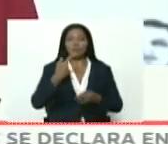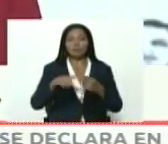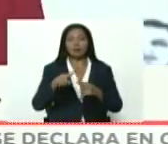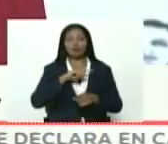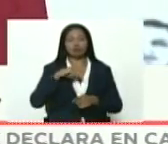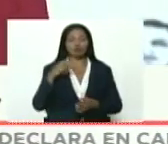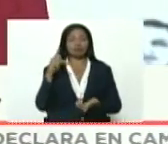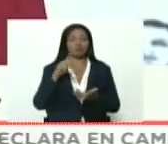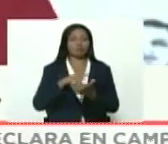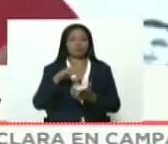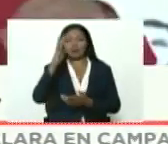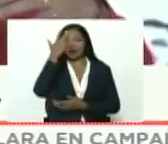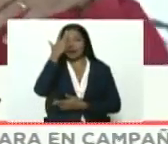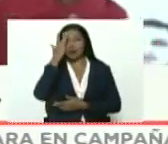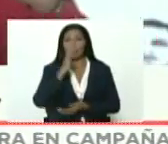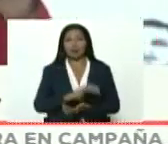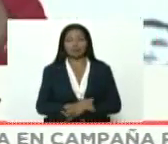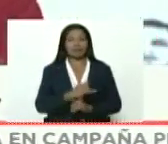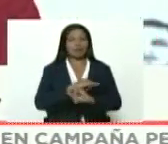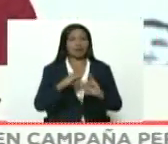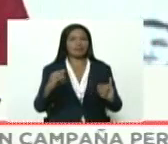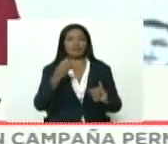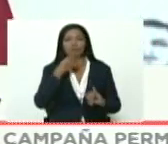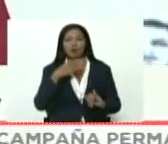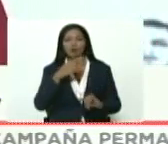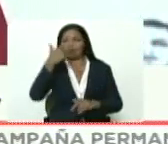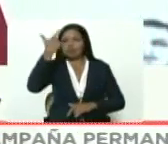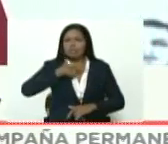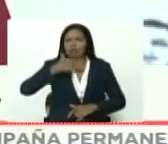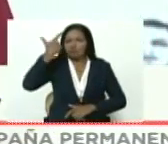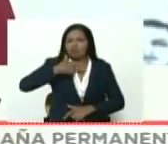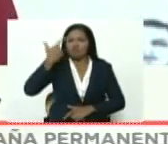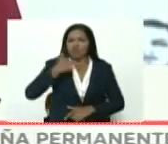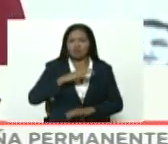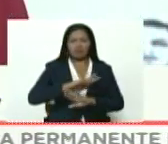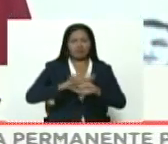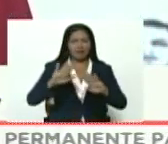carnaval. Ya está bueno de seriedad.